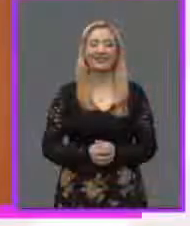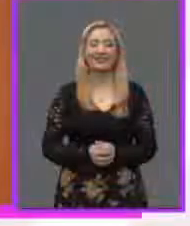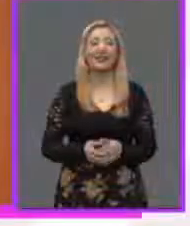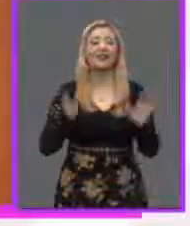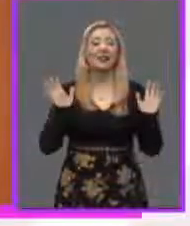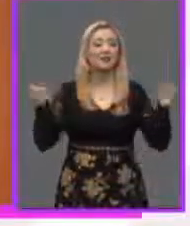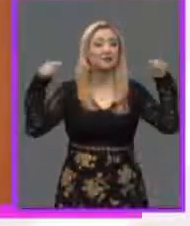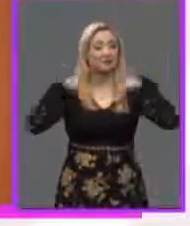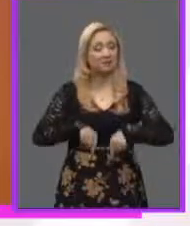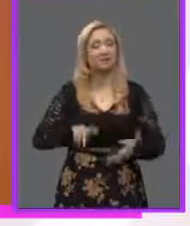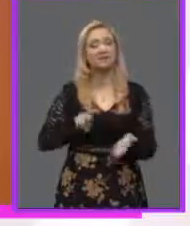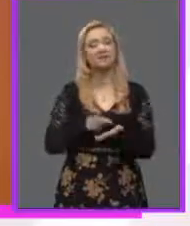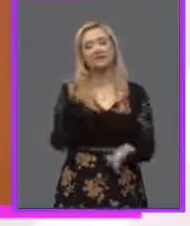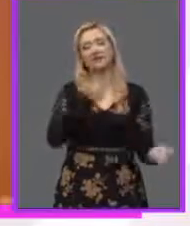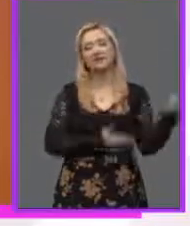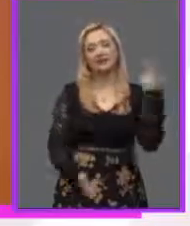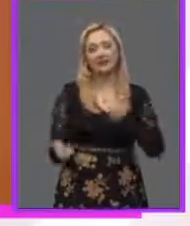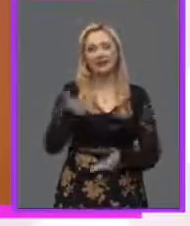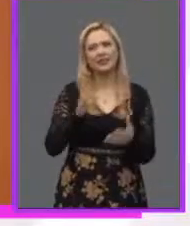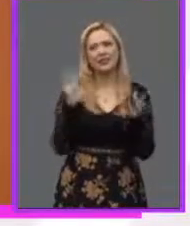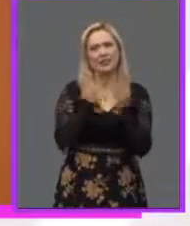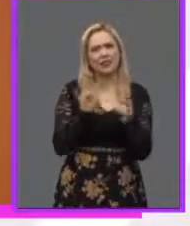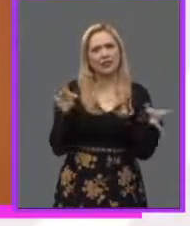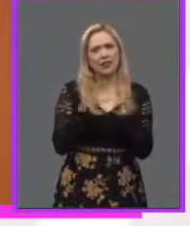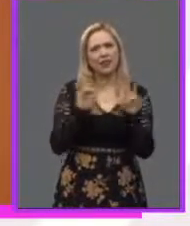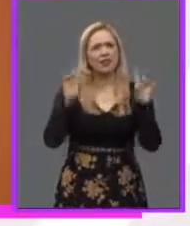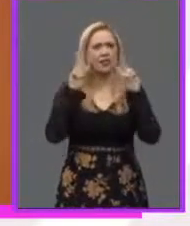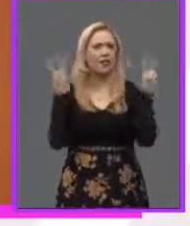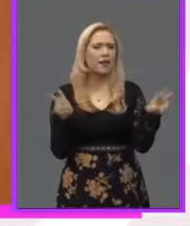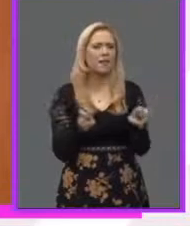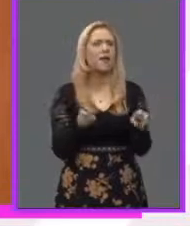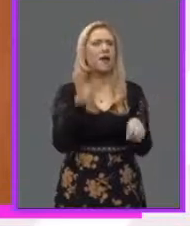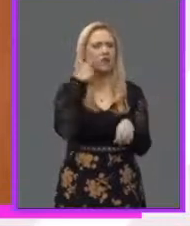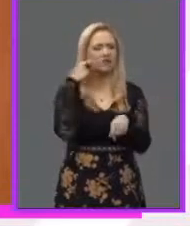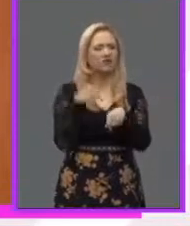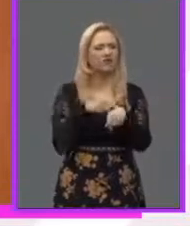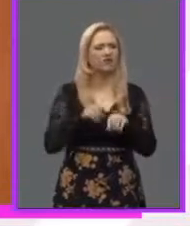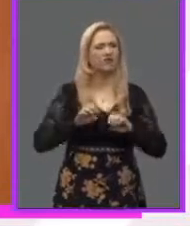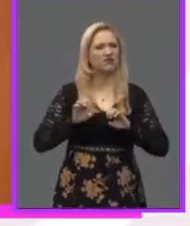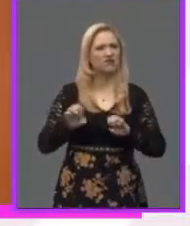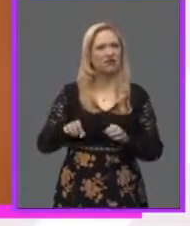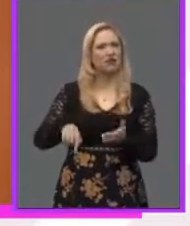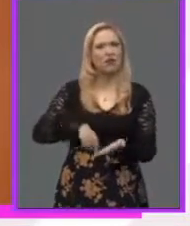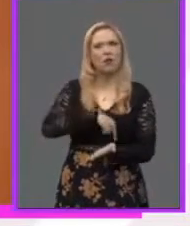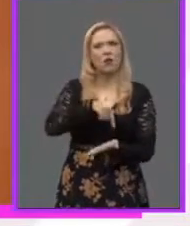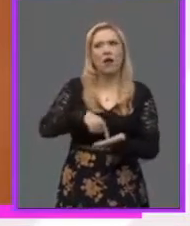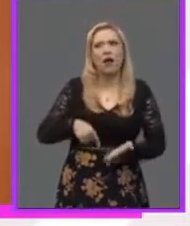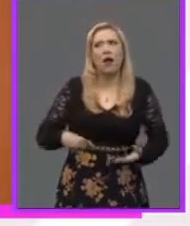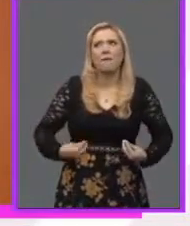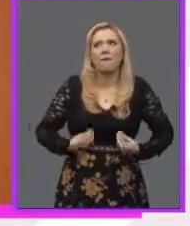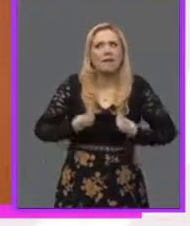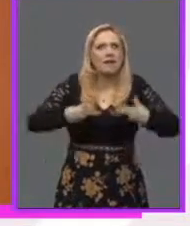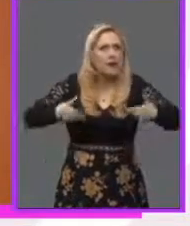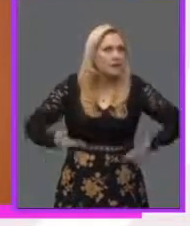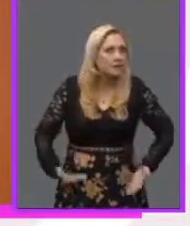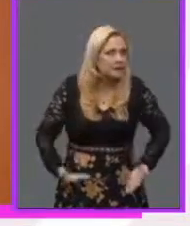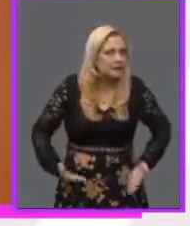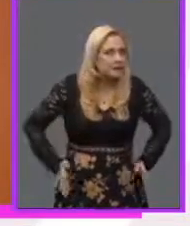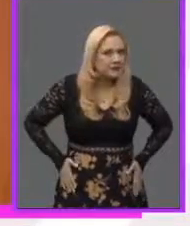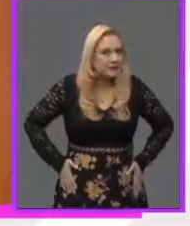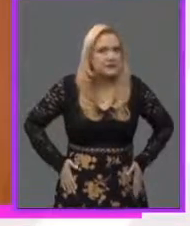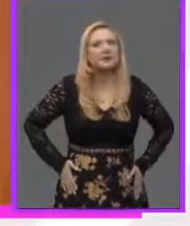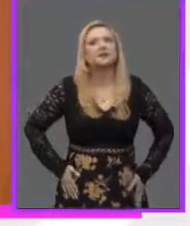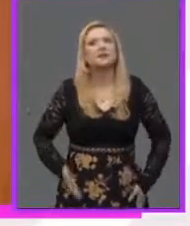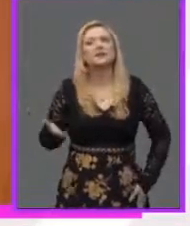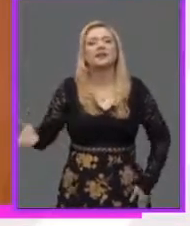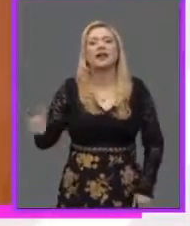Pues estamos aquí de vuelta en Espacio Diverso y estamos hablando sobre racismo en el espacio donde habitamos. Y Carla